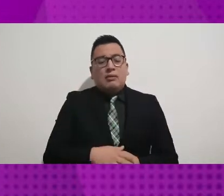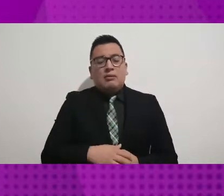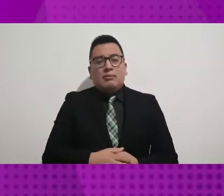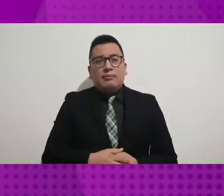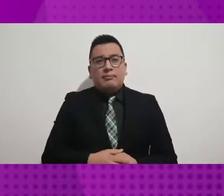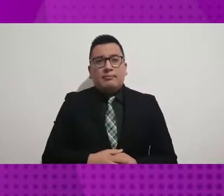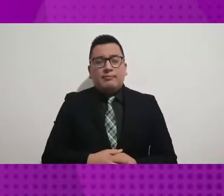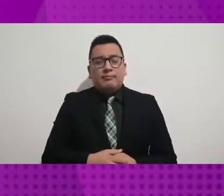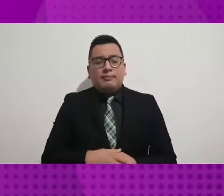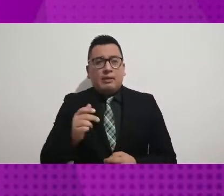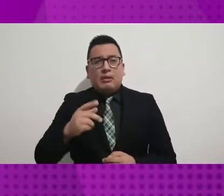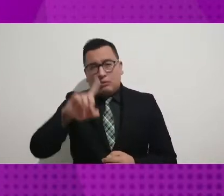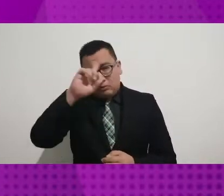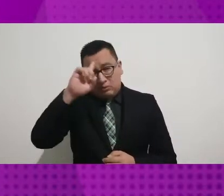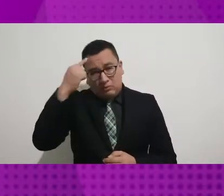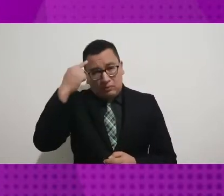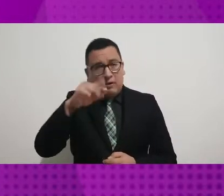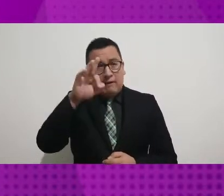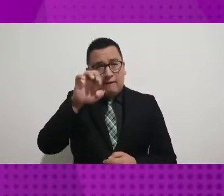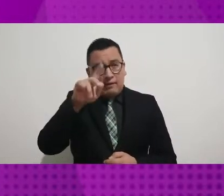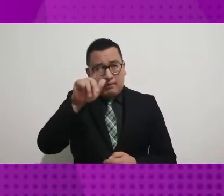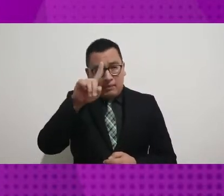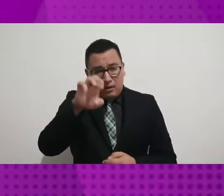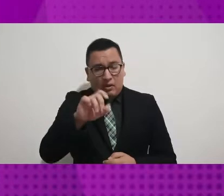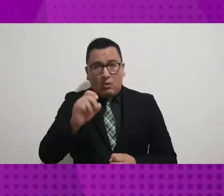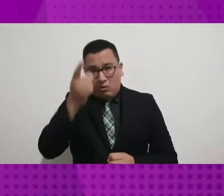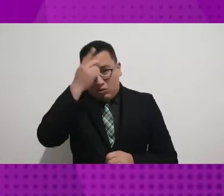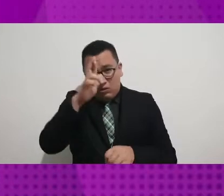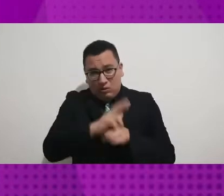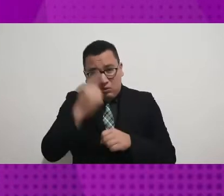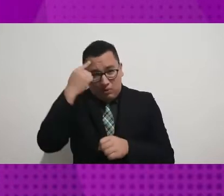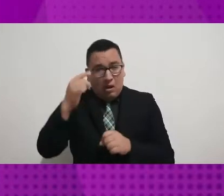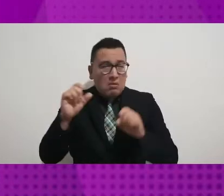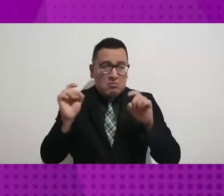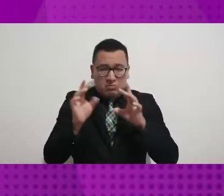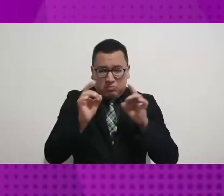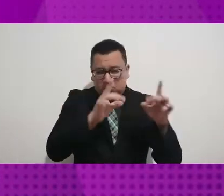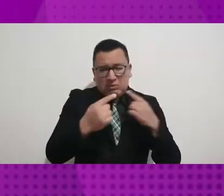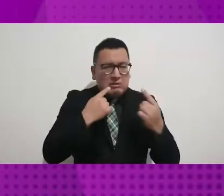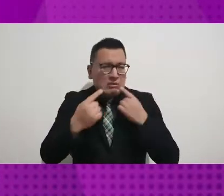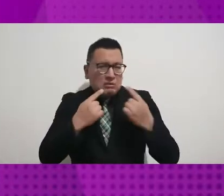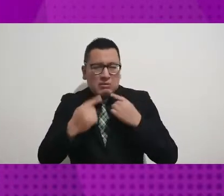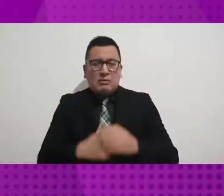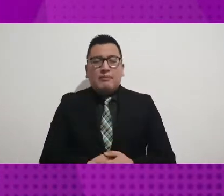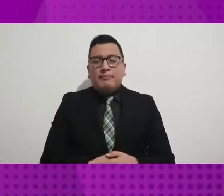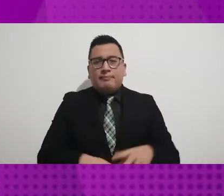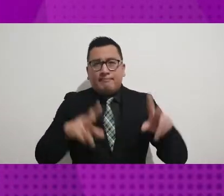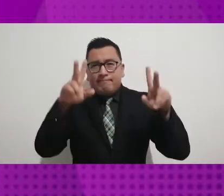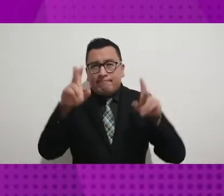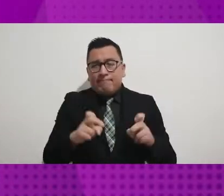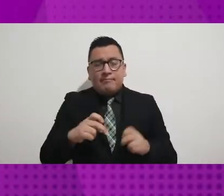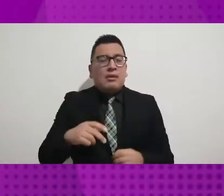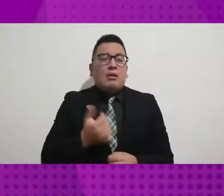Poder Judicial de la Federación, ha sido asesor de la FEPAD y director de controversias constitucionales, acciones de inconstitucionalidad y